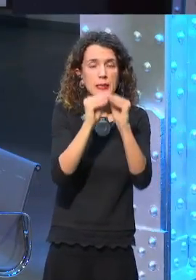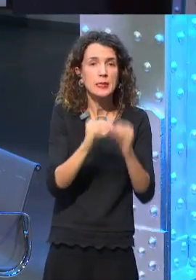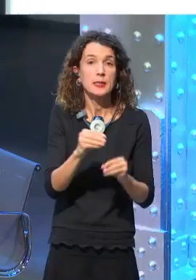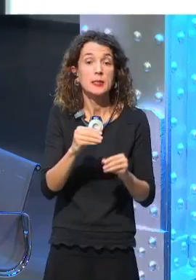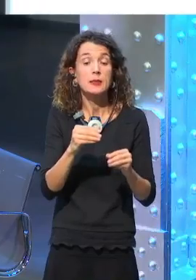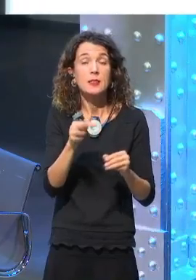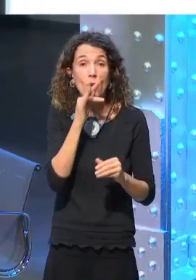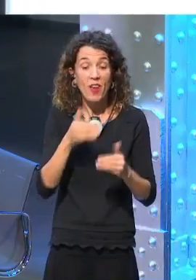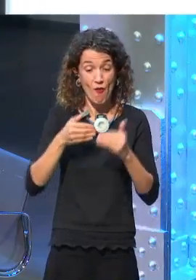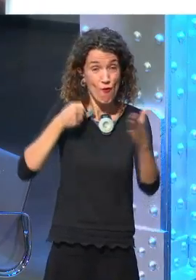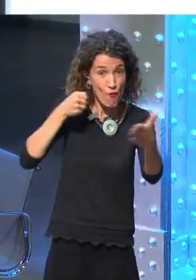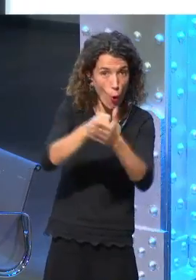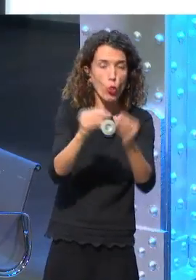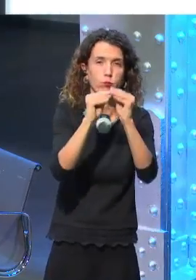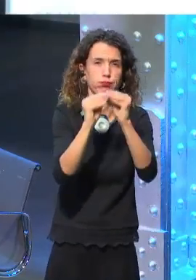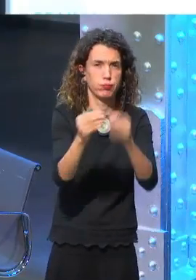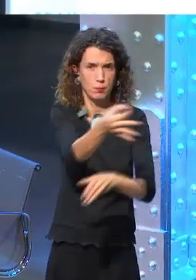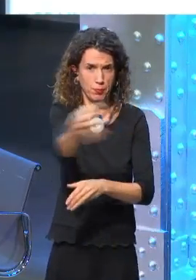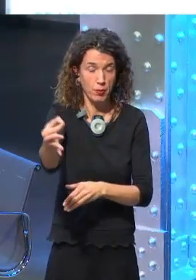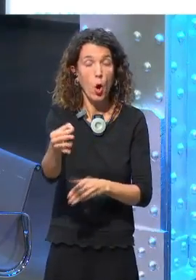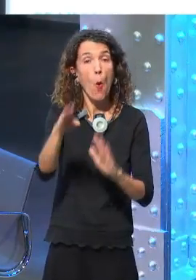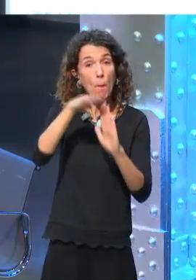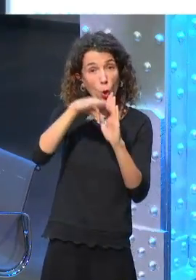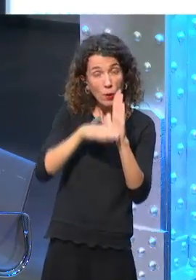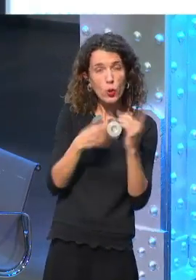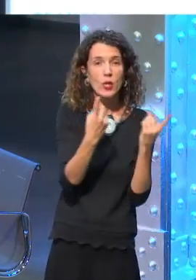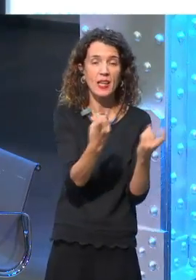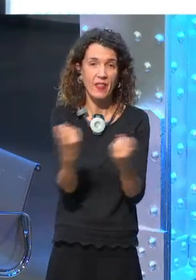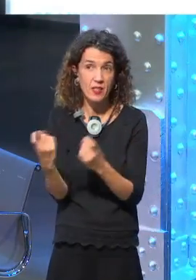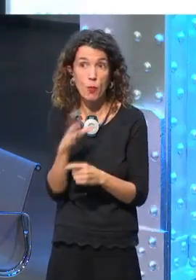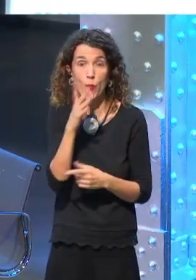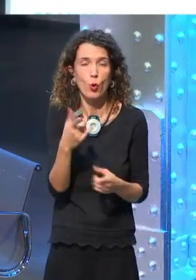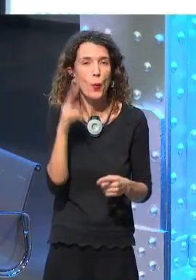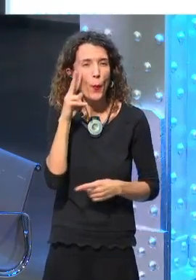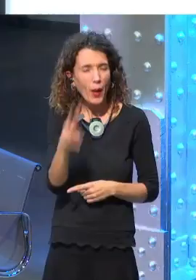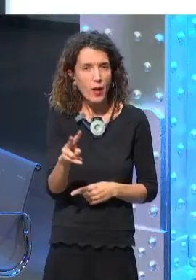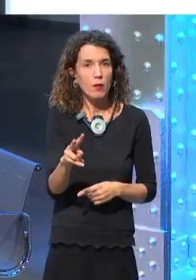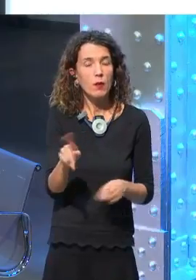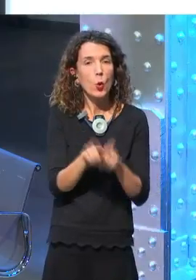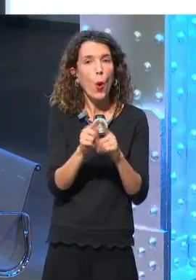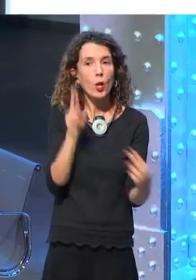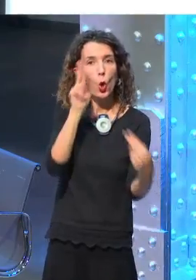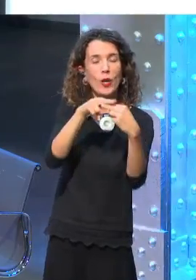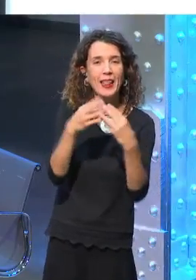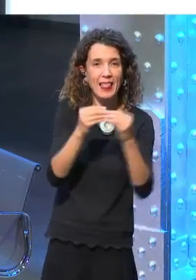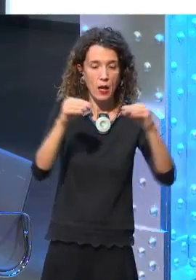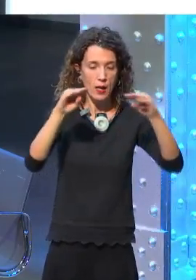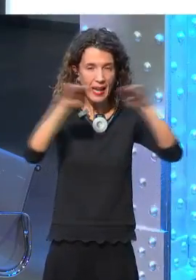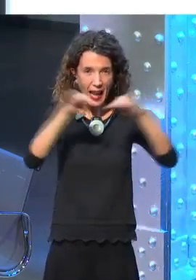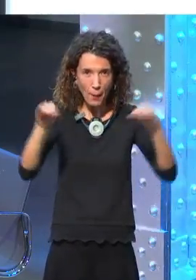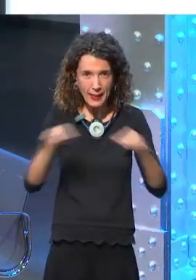procesada al fondo. La programación se necesita porque aquí se ve cómo conectan las